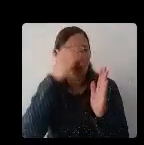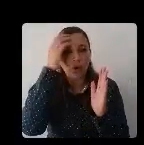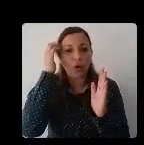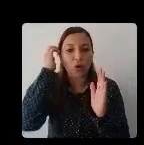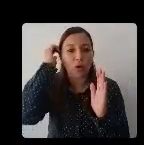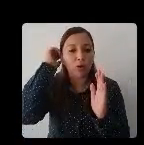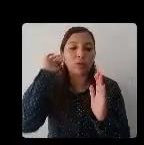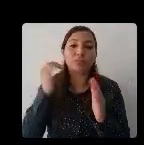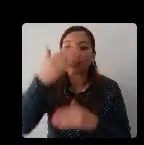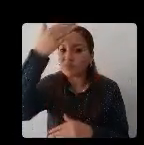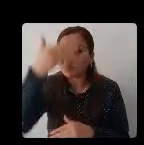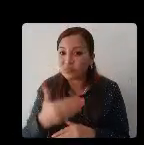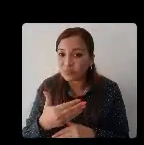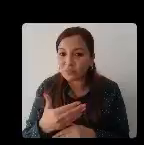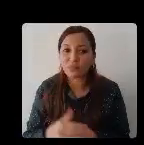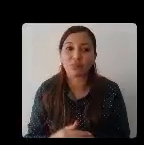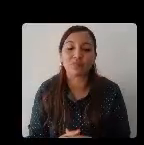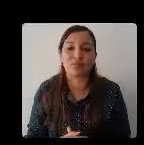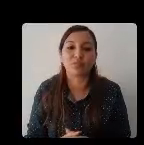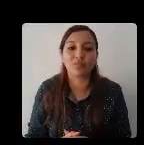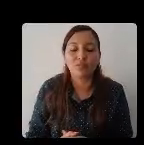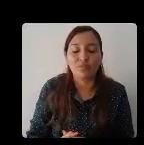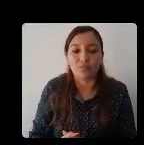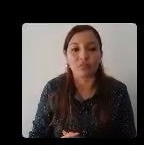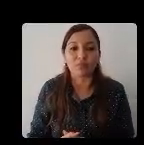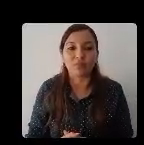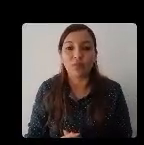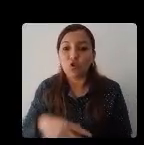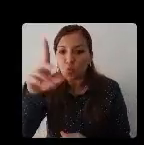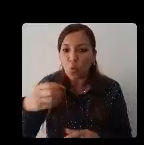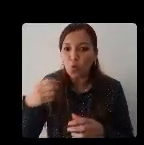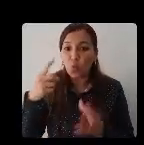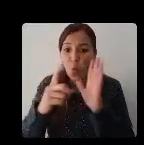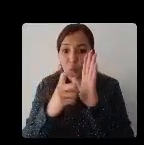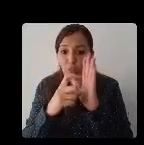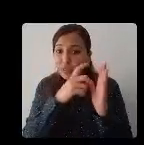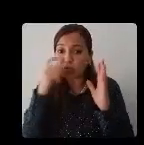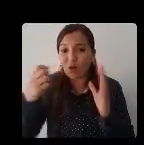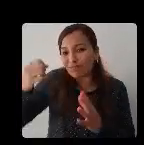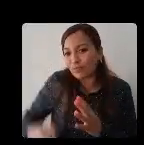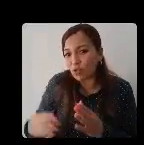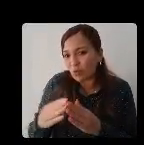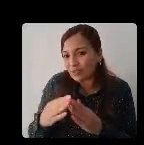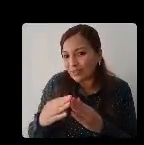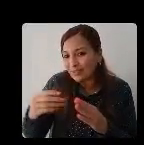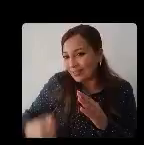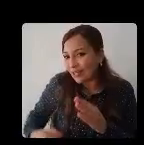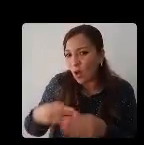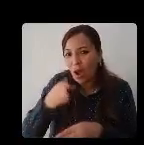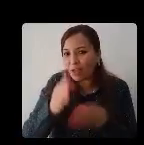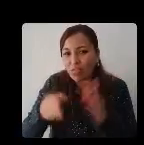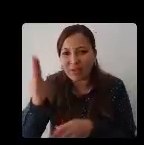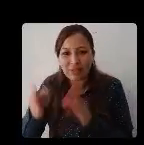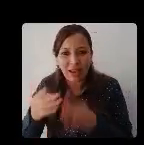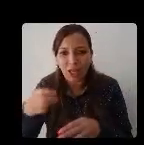Y seguimos adelante cuidándonos, decimos, para podernos seguir conociendo mucha gente que viene a visitar